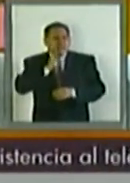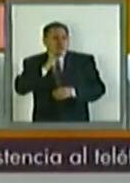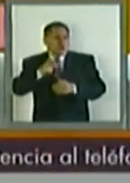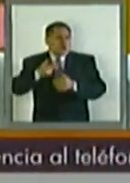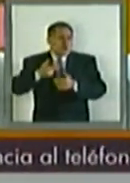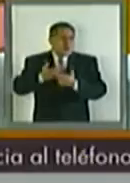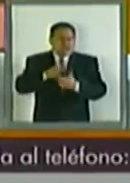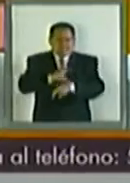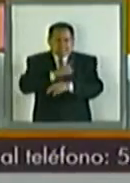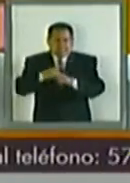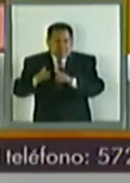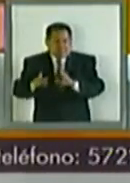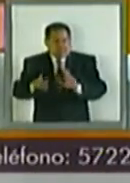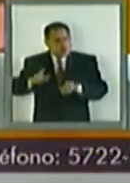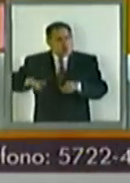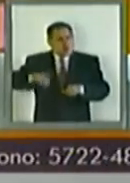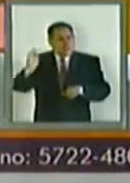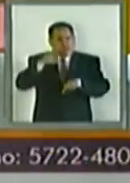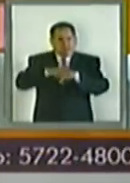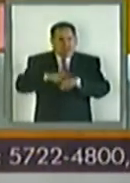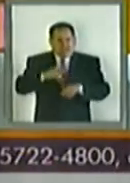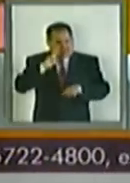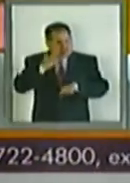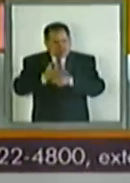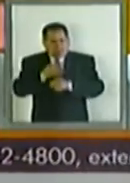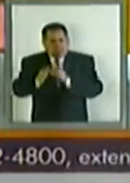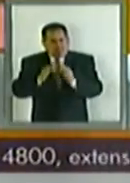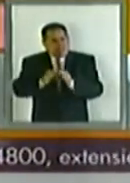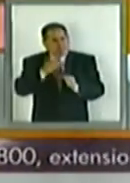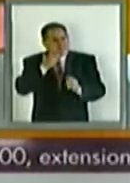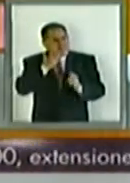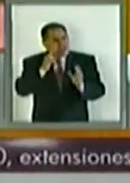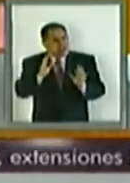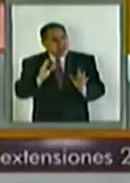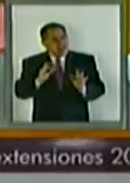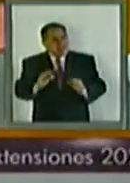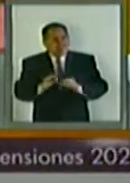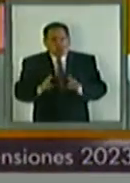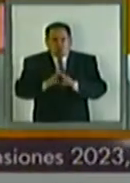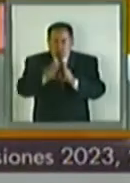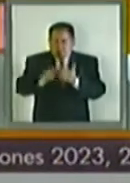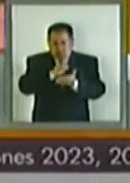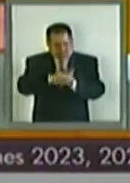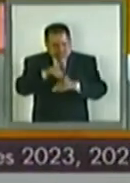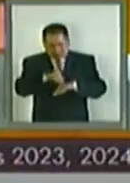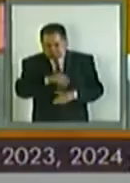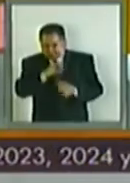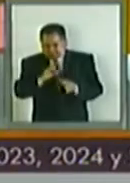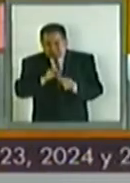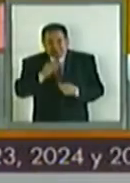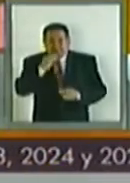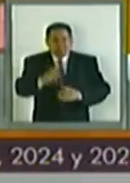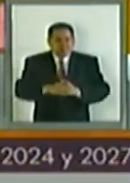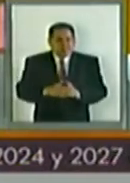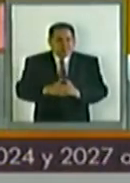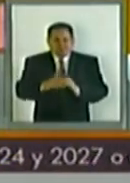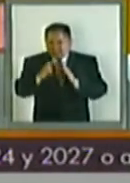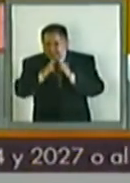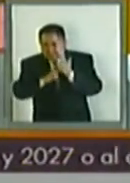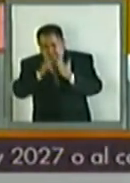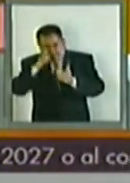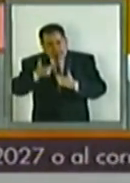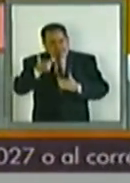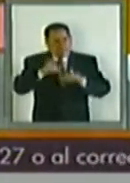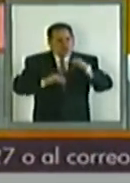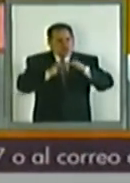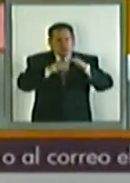gobierno federal está actuando de forma completamente responsable dentro del marco de la ley y los mecanismos de fijación de precios